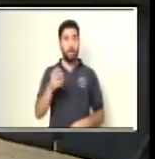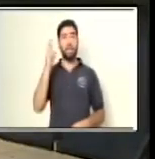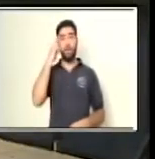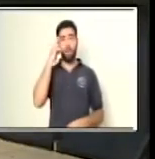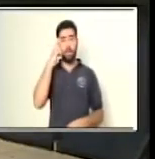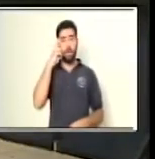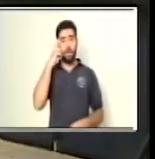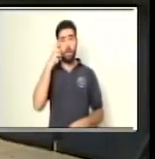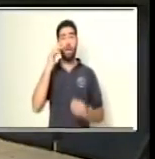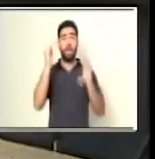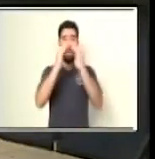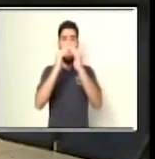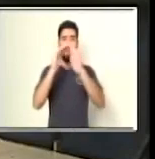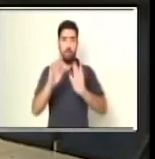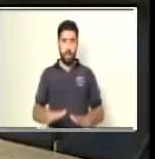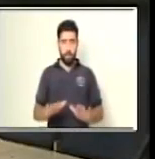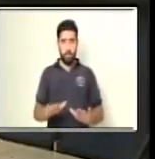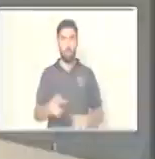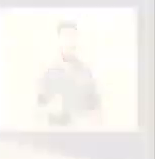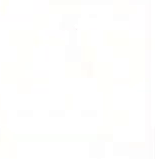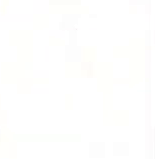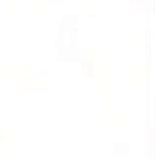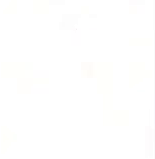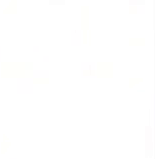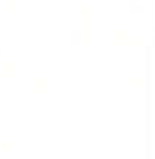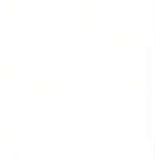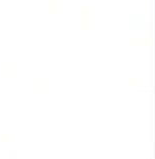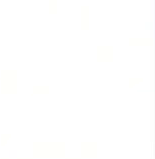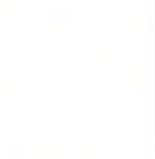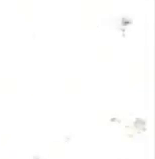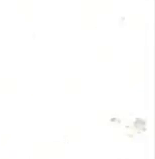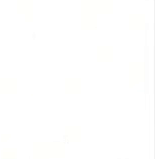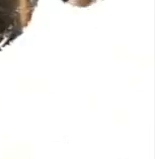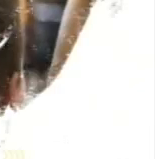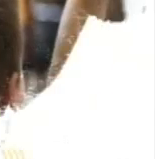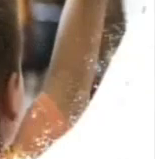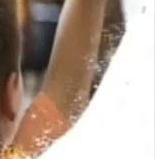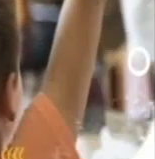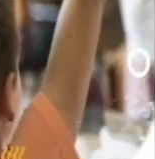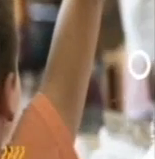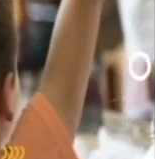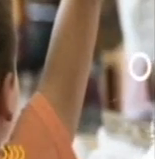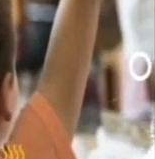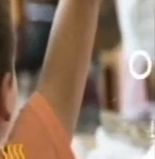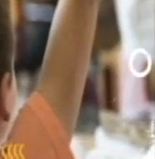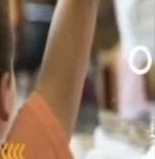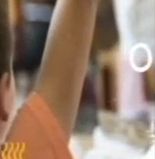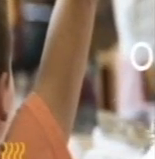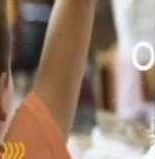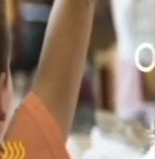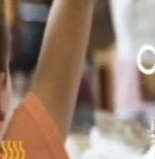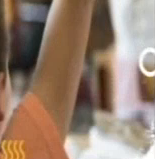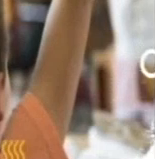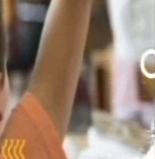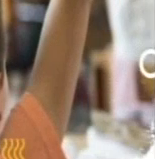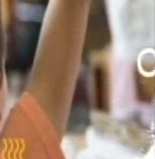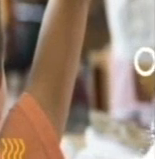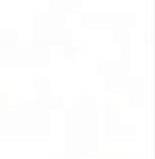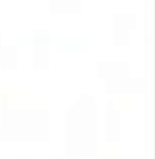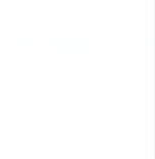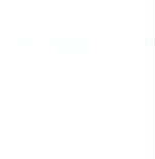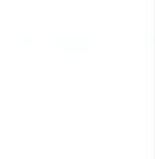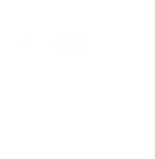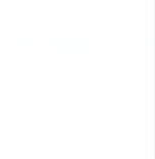recuerda, quédate en casa. Nos vemos. A continuación, matemática, tercero y cuarto